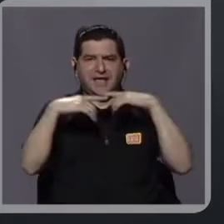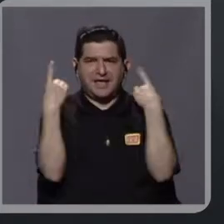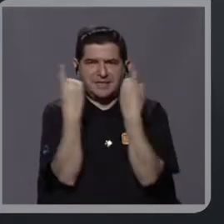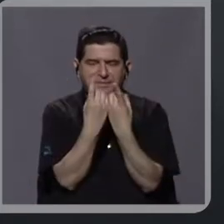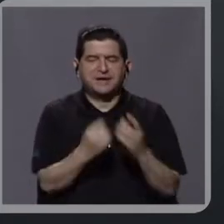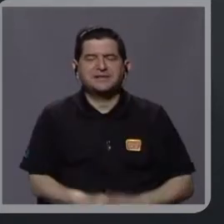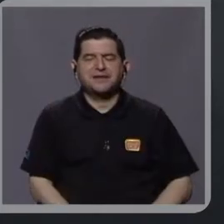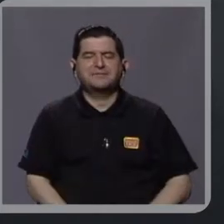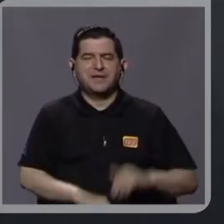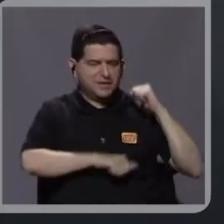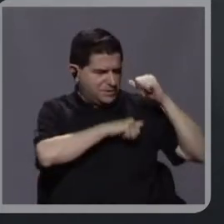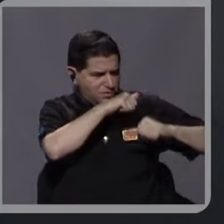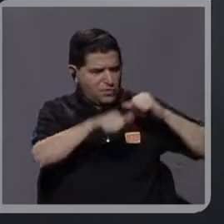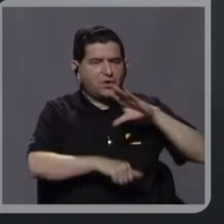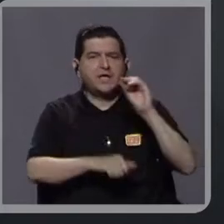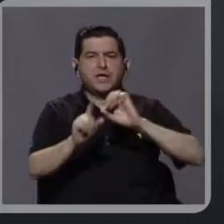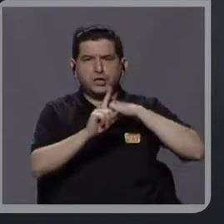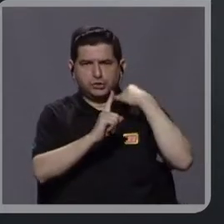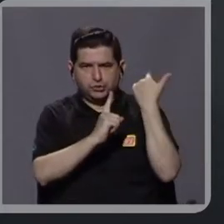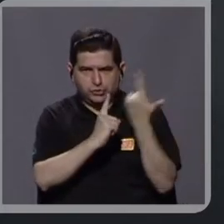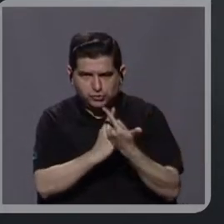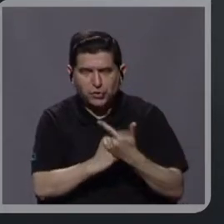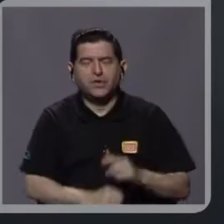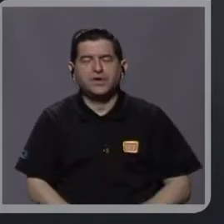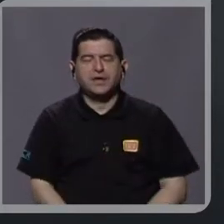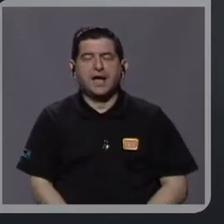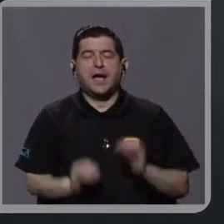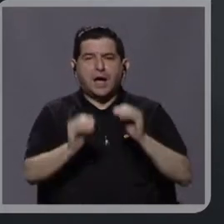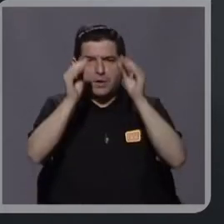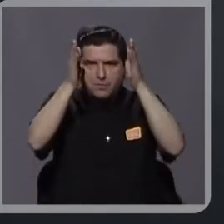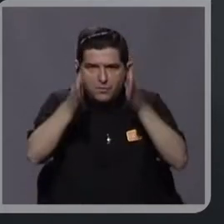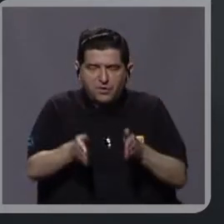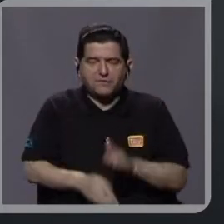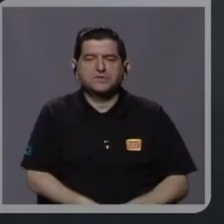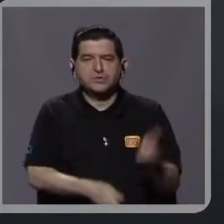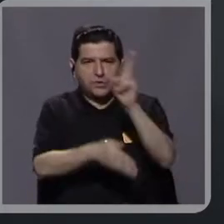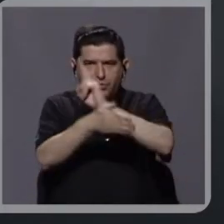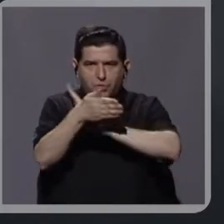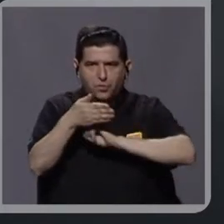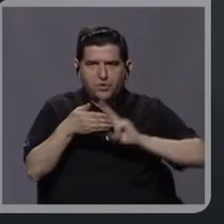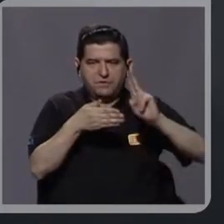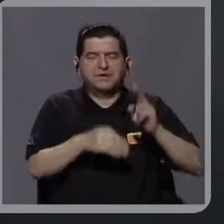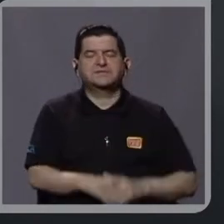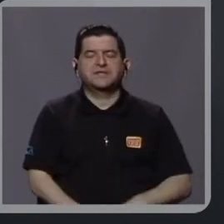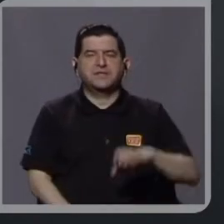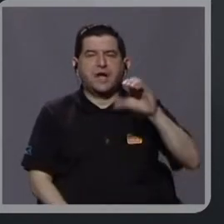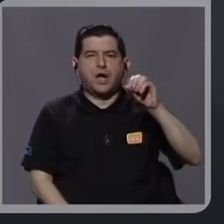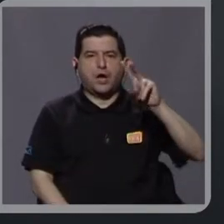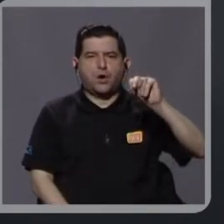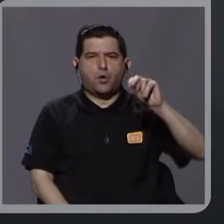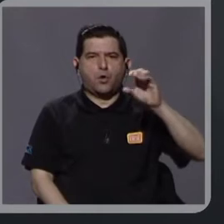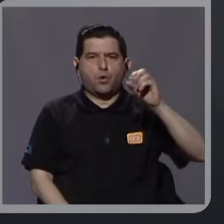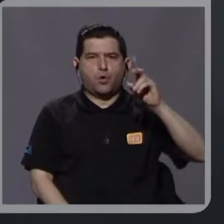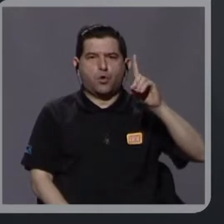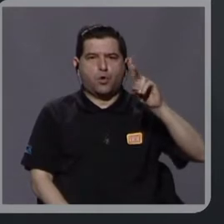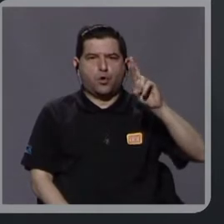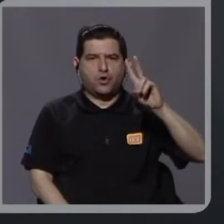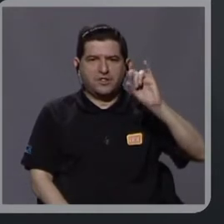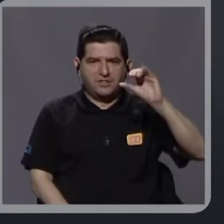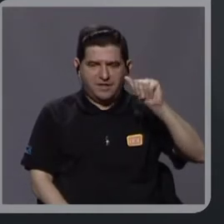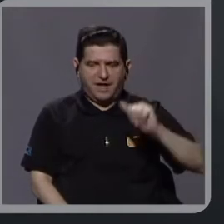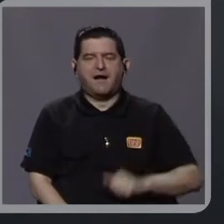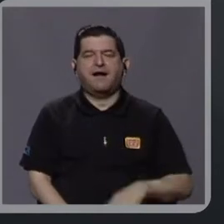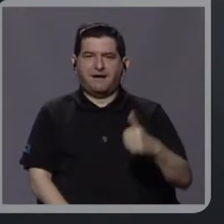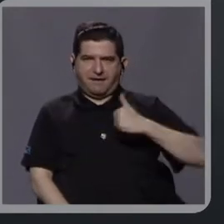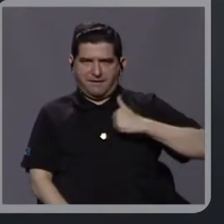de esa casa de estudios además profesor de la universidad concordia en montreal canadá y tiene una especialización